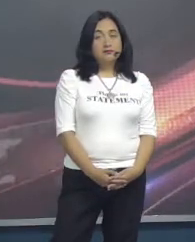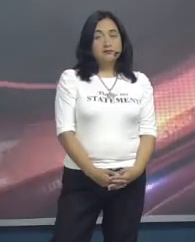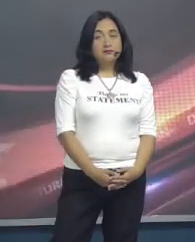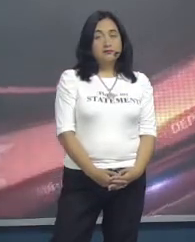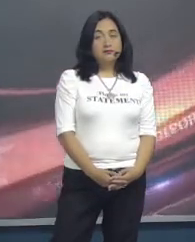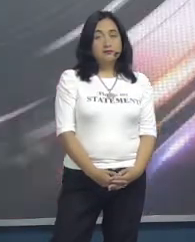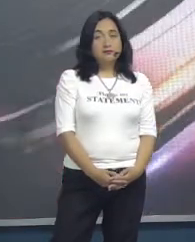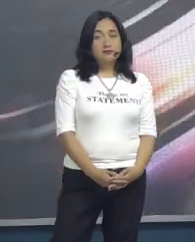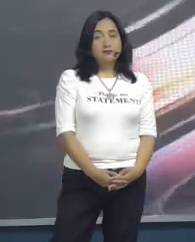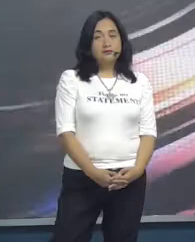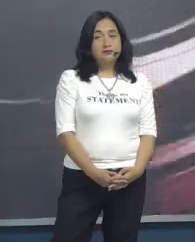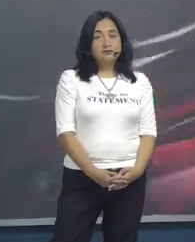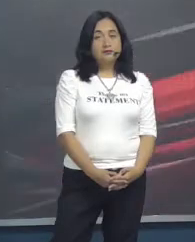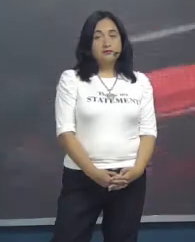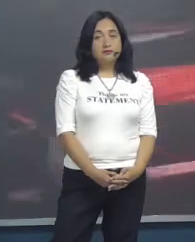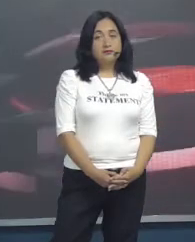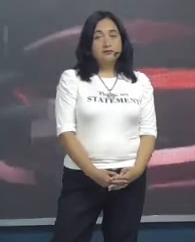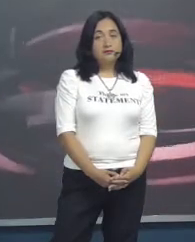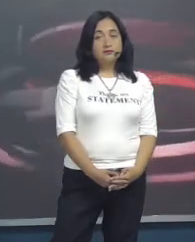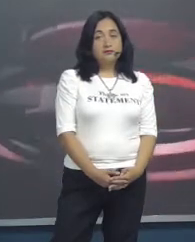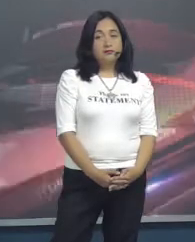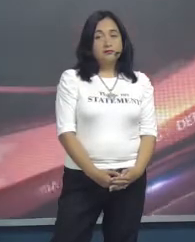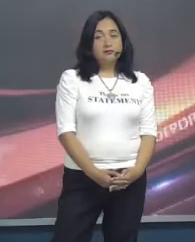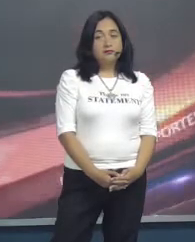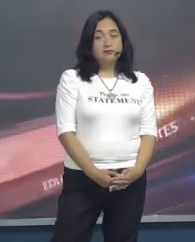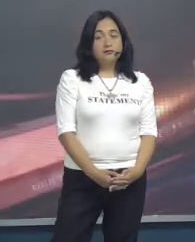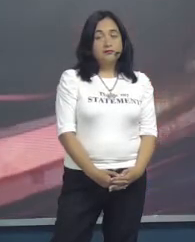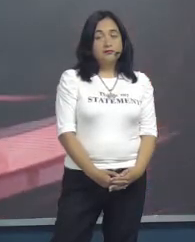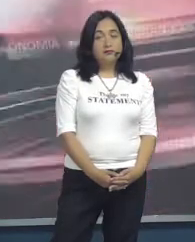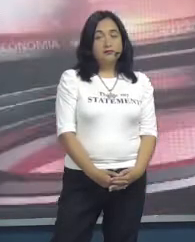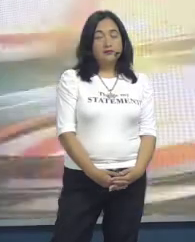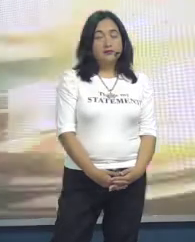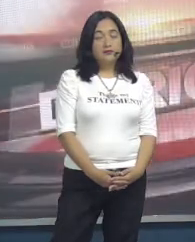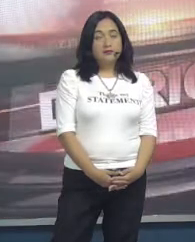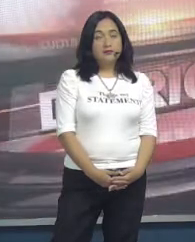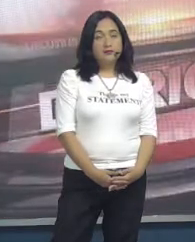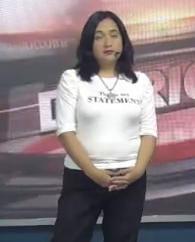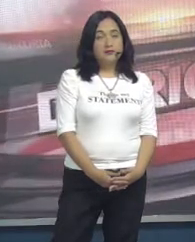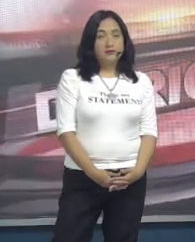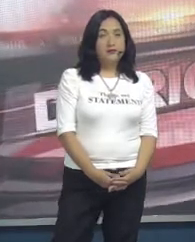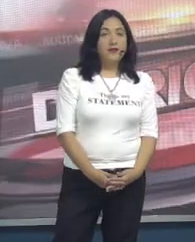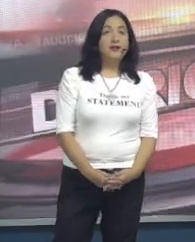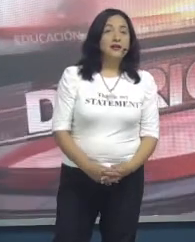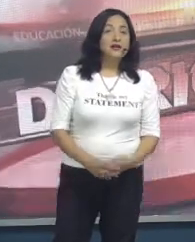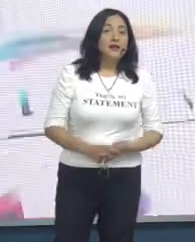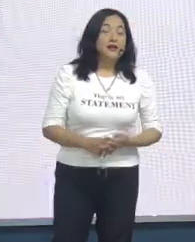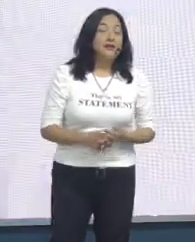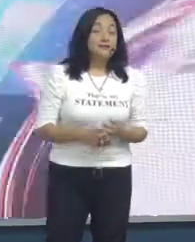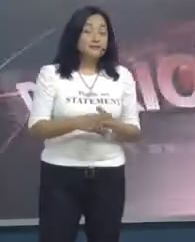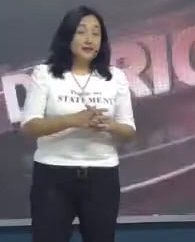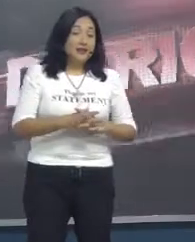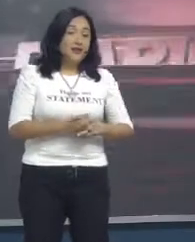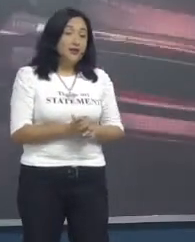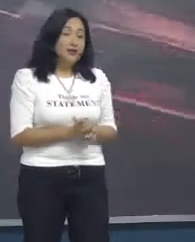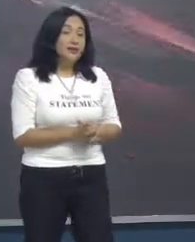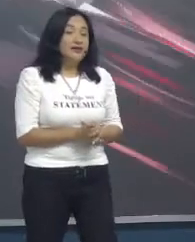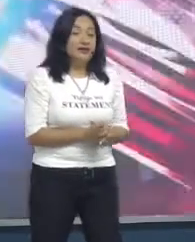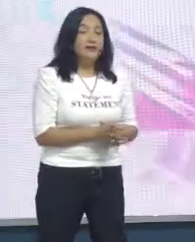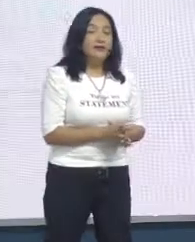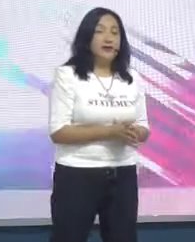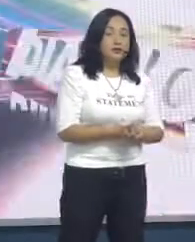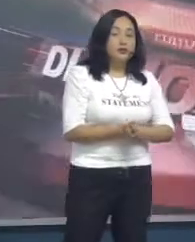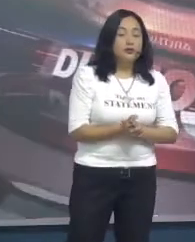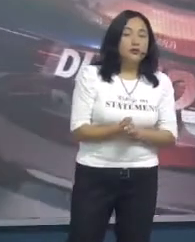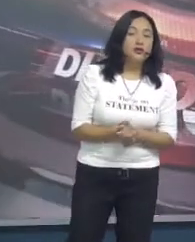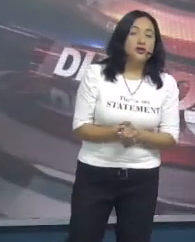no depende del departamento, sino del estado de construcción del barrio. Claro. Bien. Marcelo, había